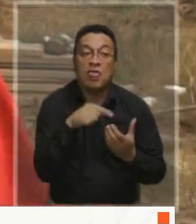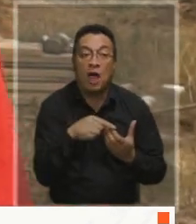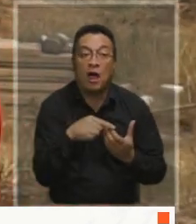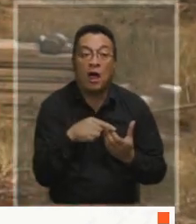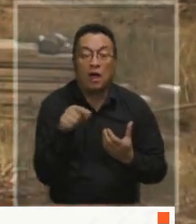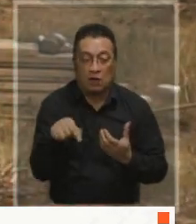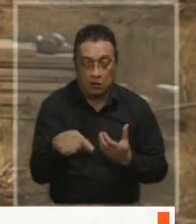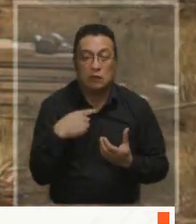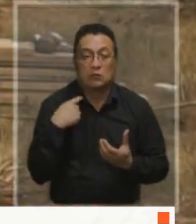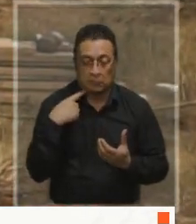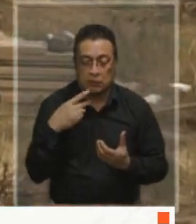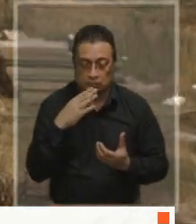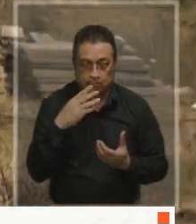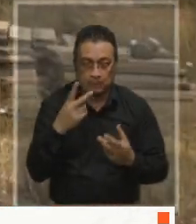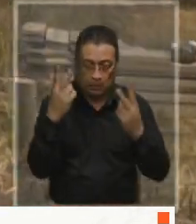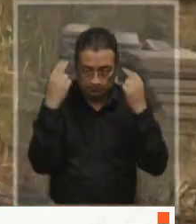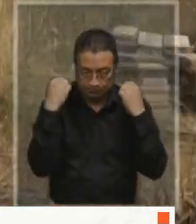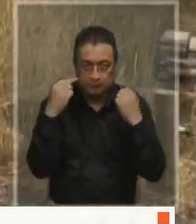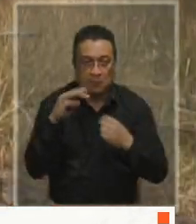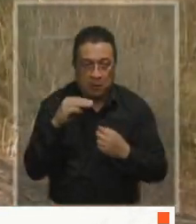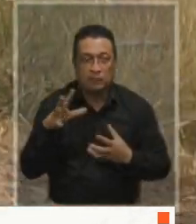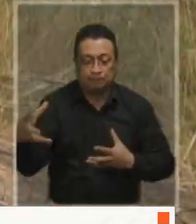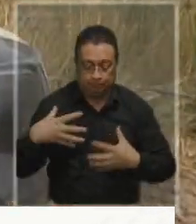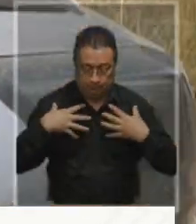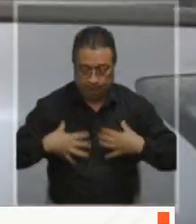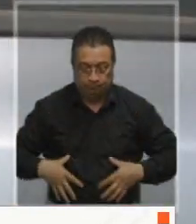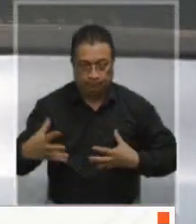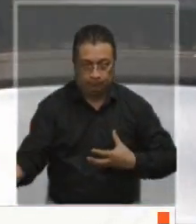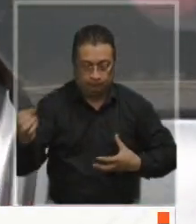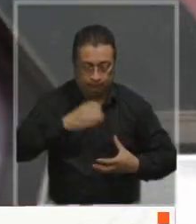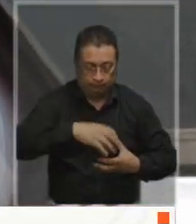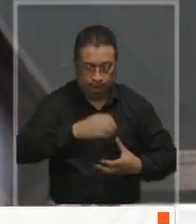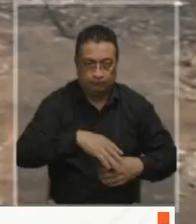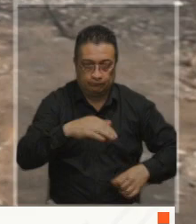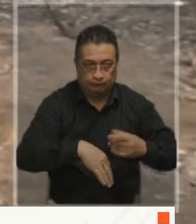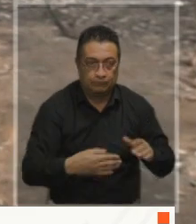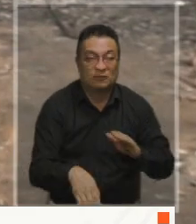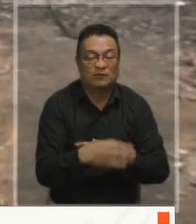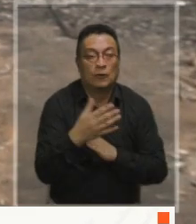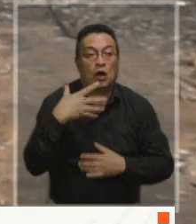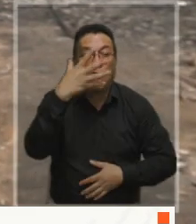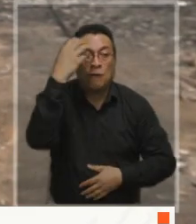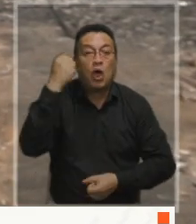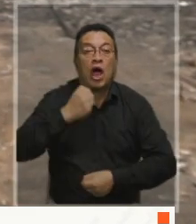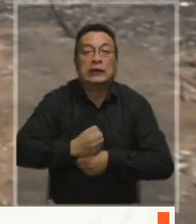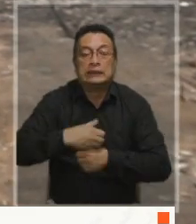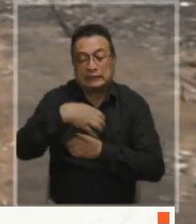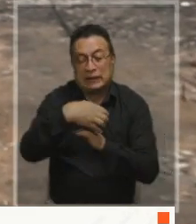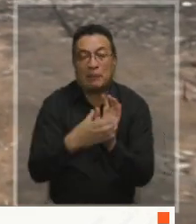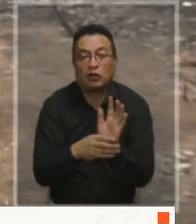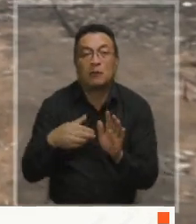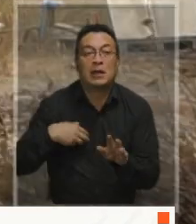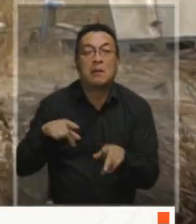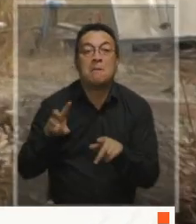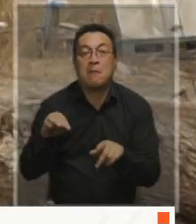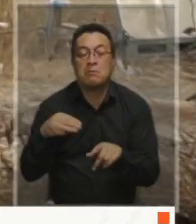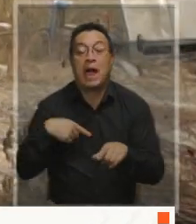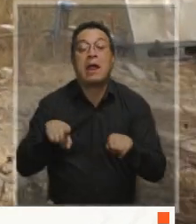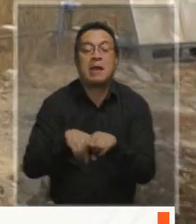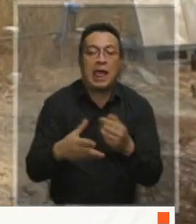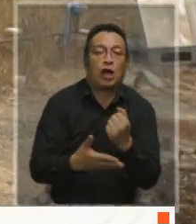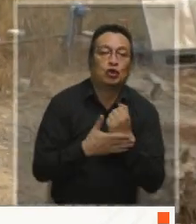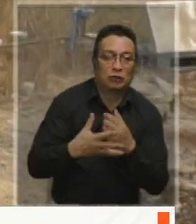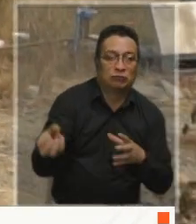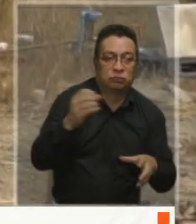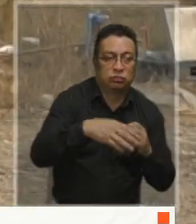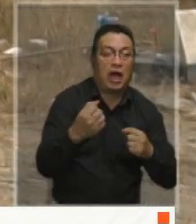ellos Eloísa que le hizo caso a su mamá y le llevó hasta los accesorios Se me olvidaron los zapatos de mi mamá pero mi hermana lo fue a buscar sube